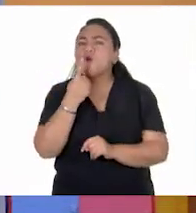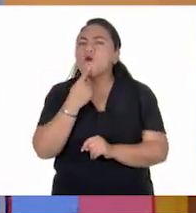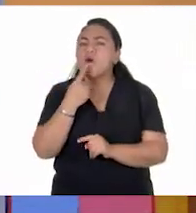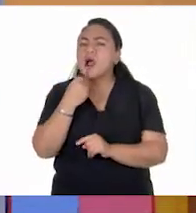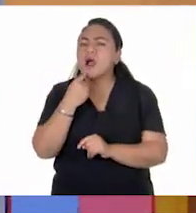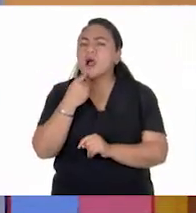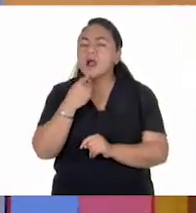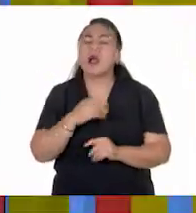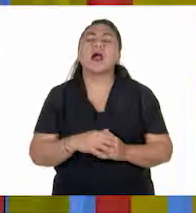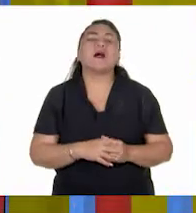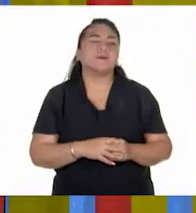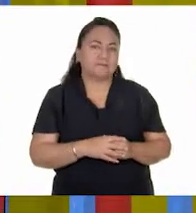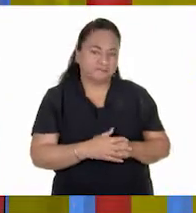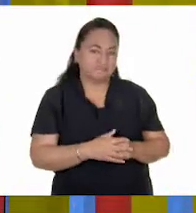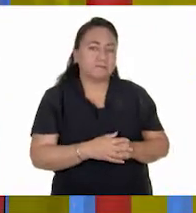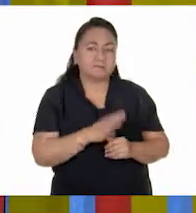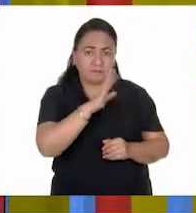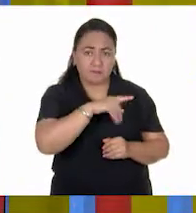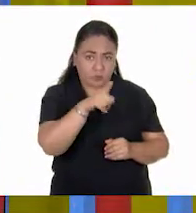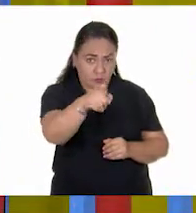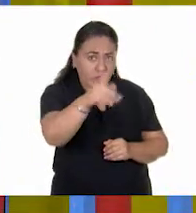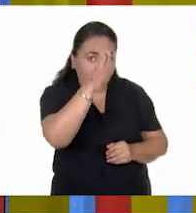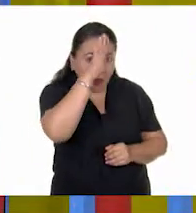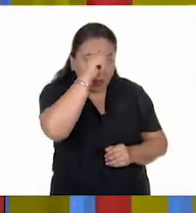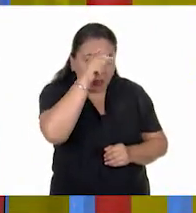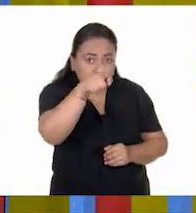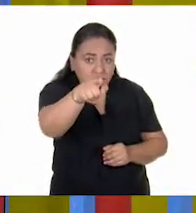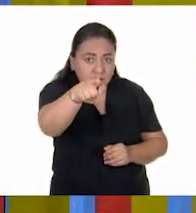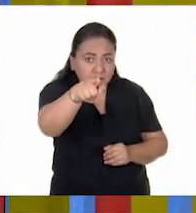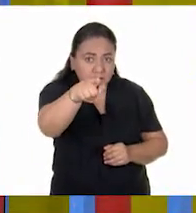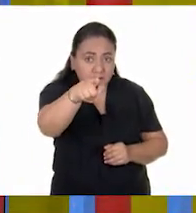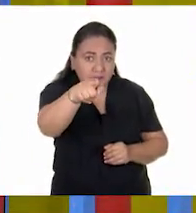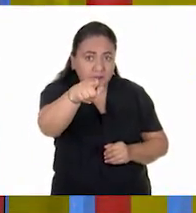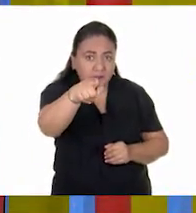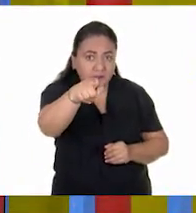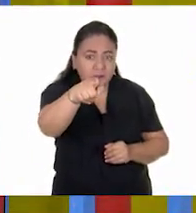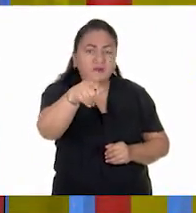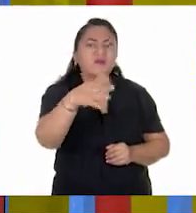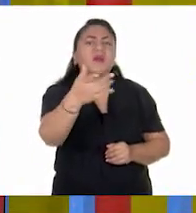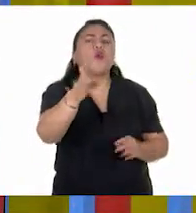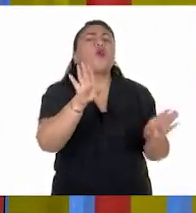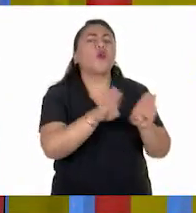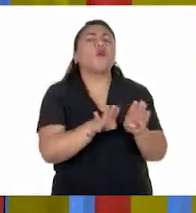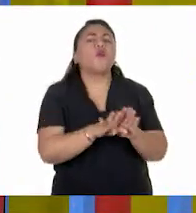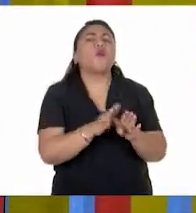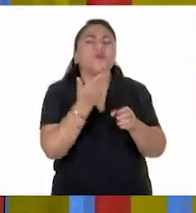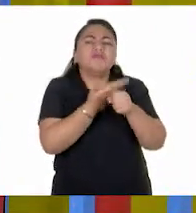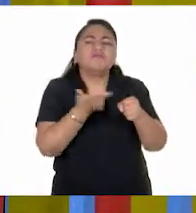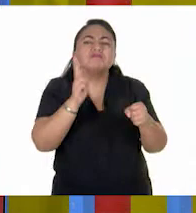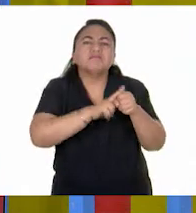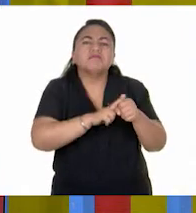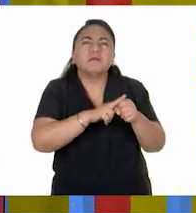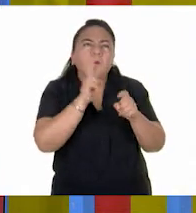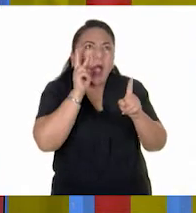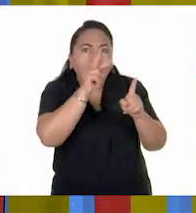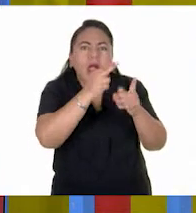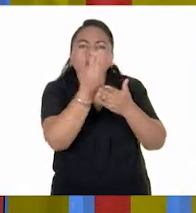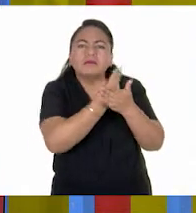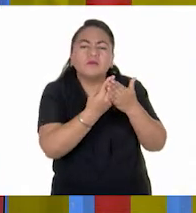bien. ¿Ustedes en casa están de acuerdo con Pili? ¿Ustedes cómo representarían un hospital?